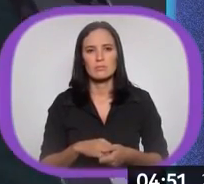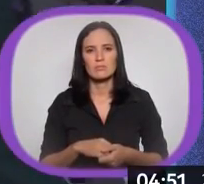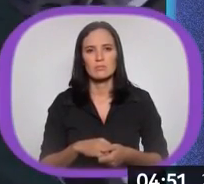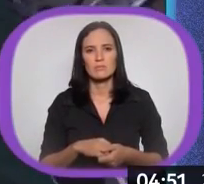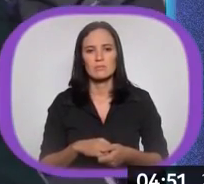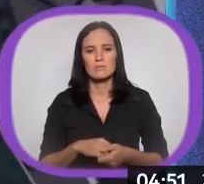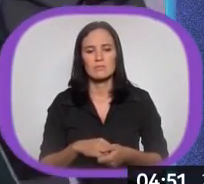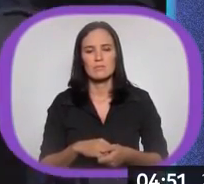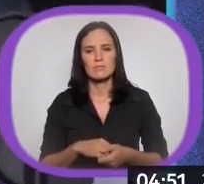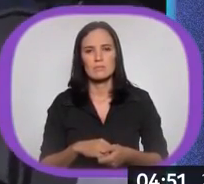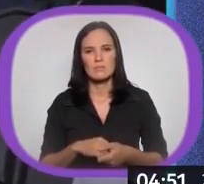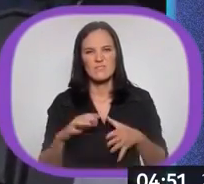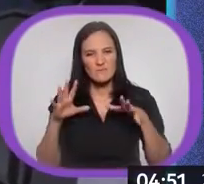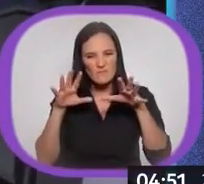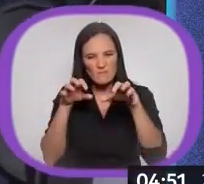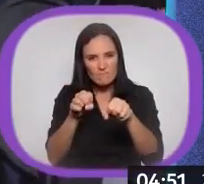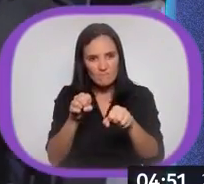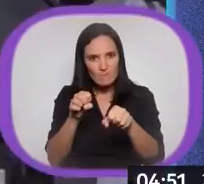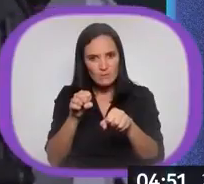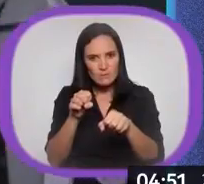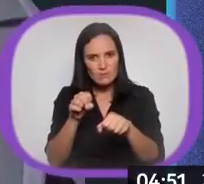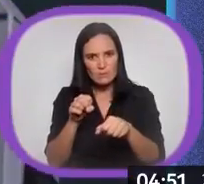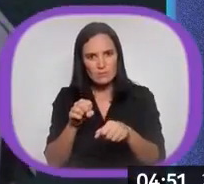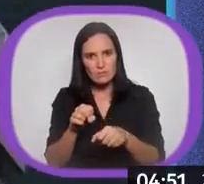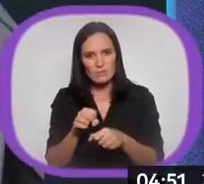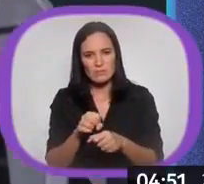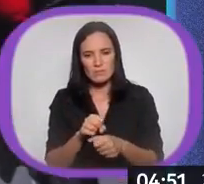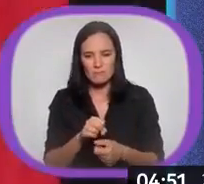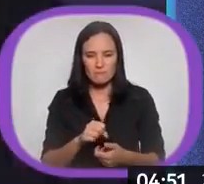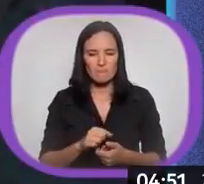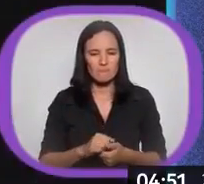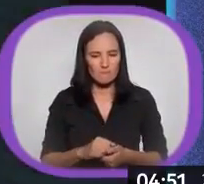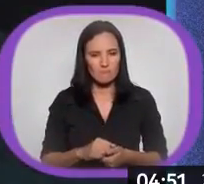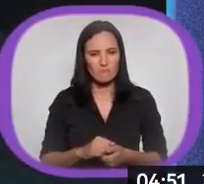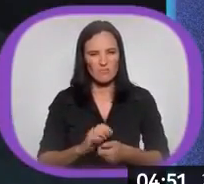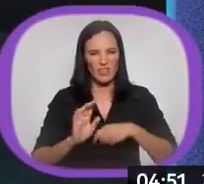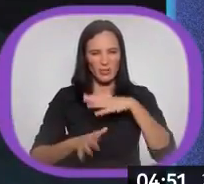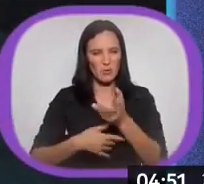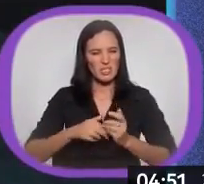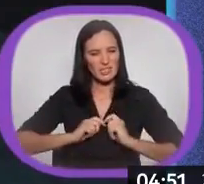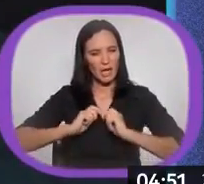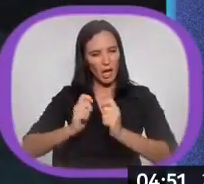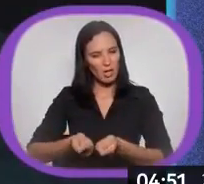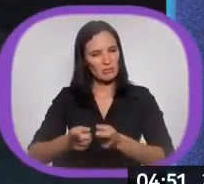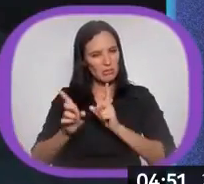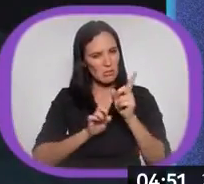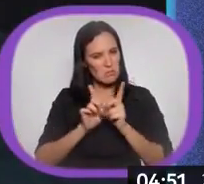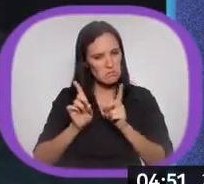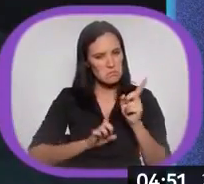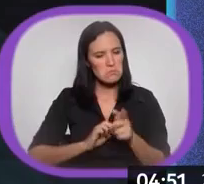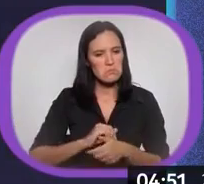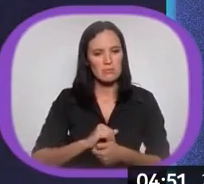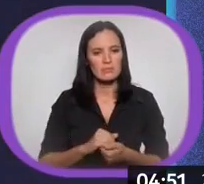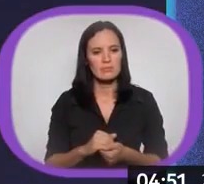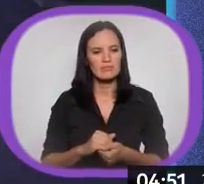¡Tankor atrapa a robobestias! ¡Tankor será recompensado! ¡Recompensa